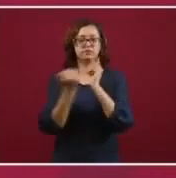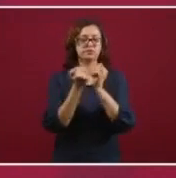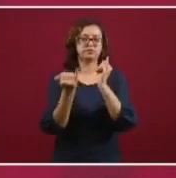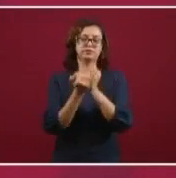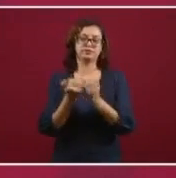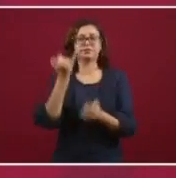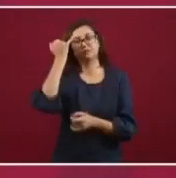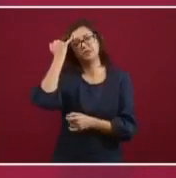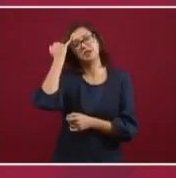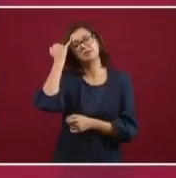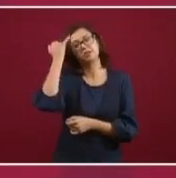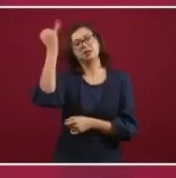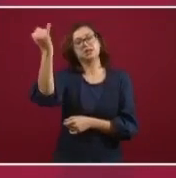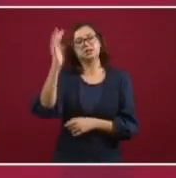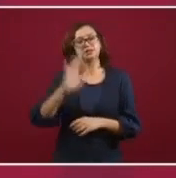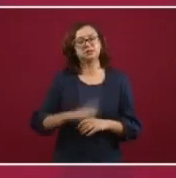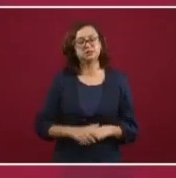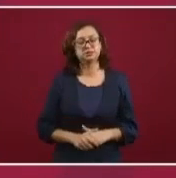Imagínense si habían